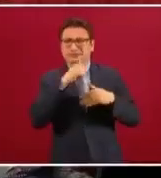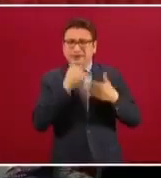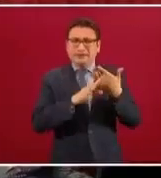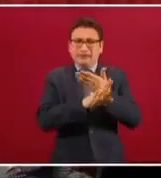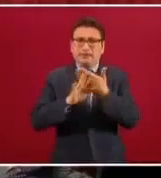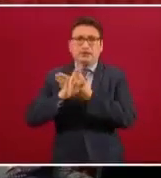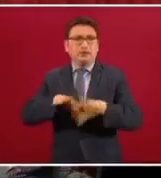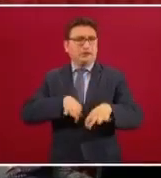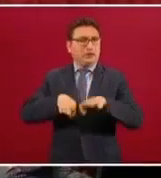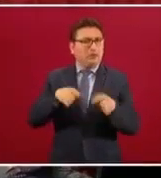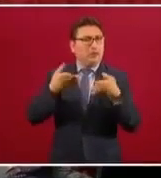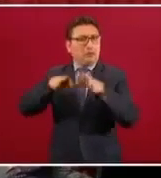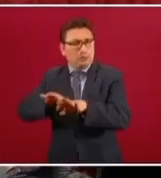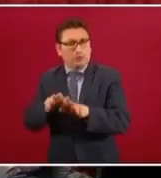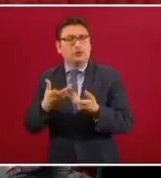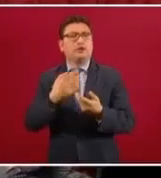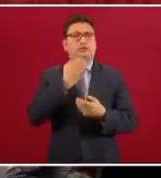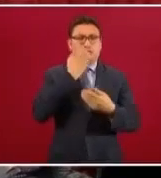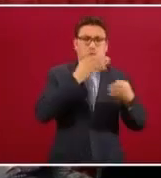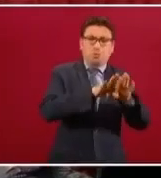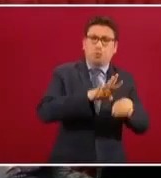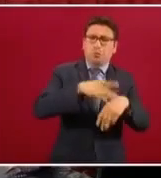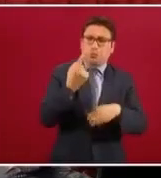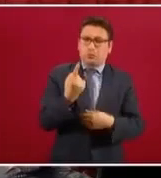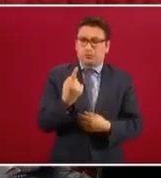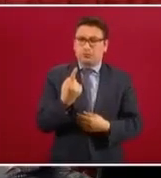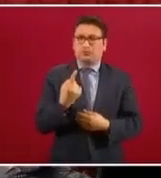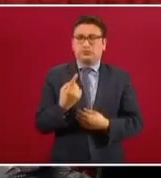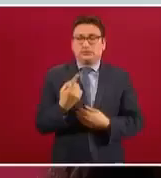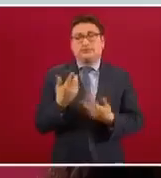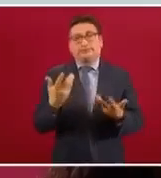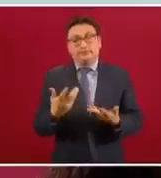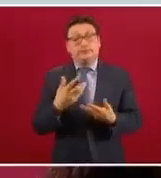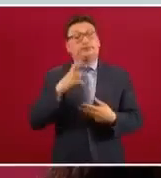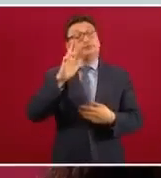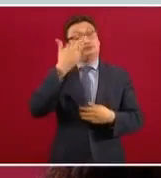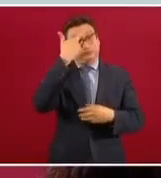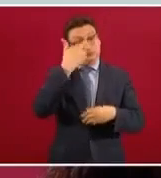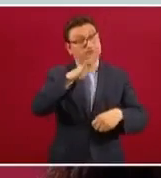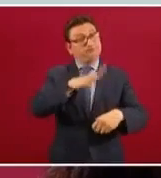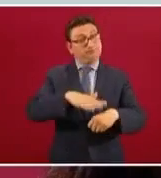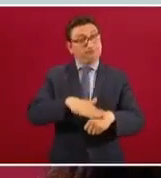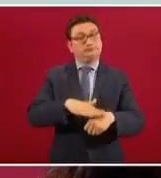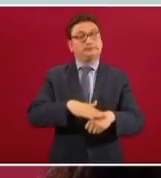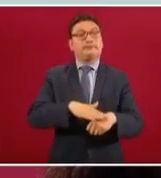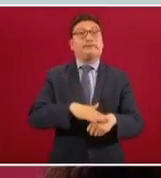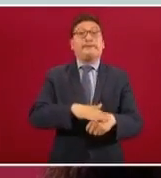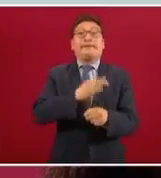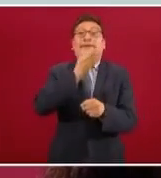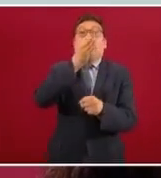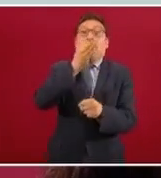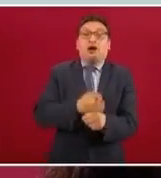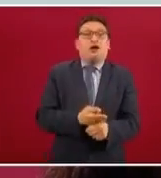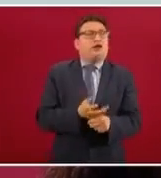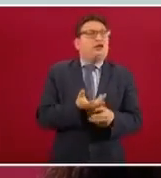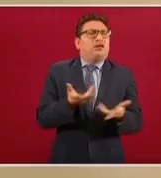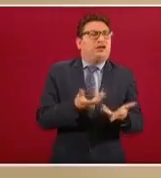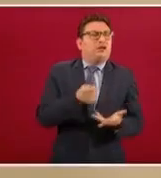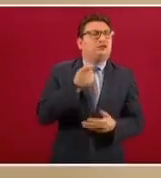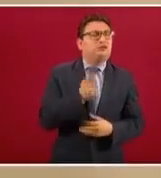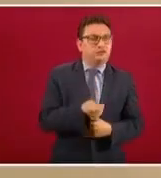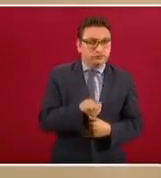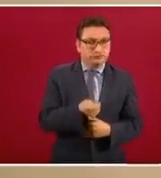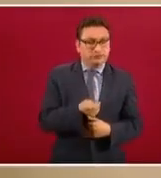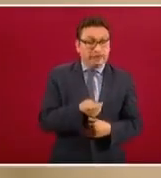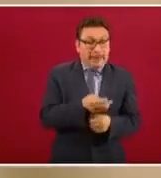cerrar los trabajos, cerrar las escuelas? Les recuerdo, lo que estamos haciendo ahorita va a